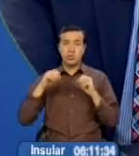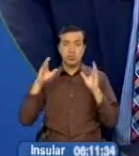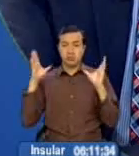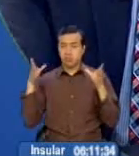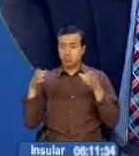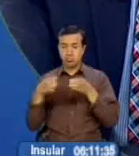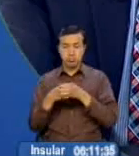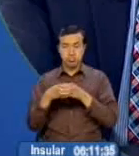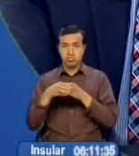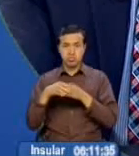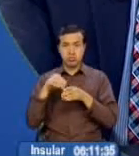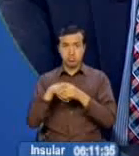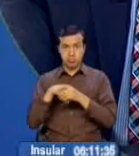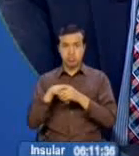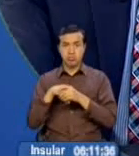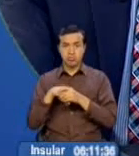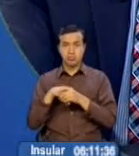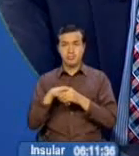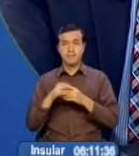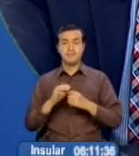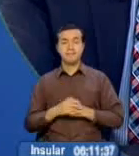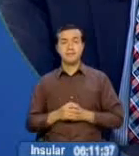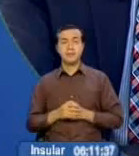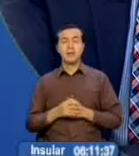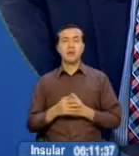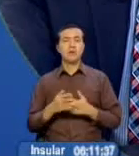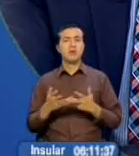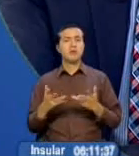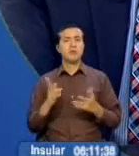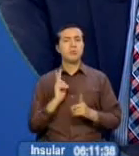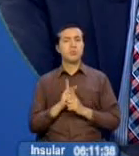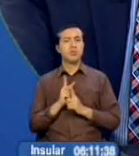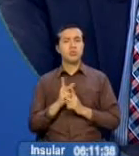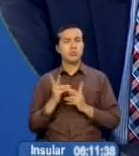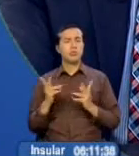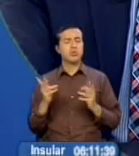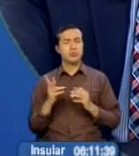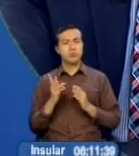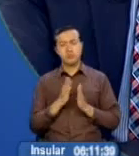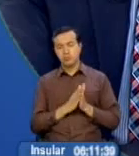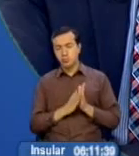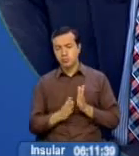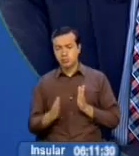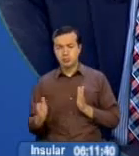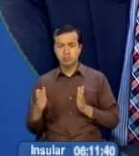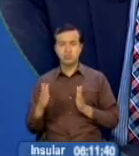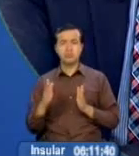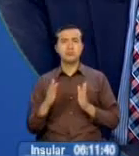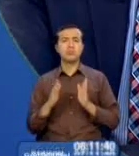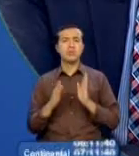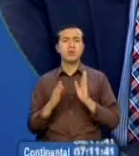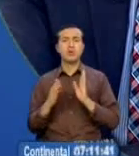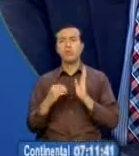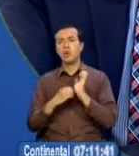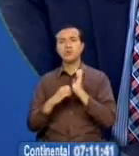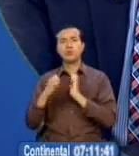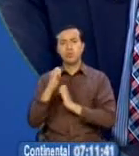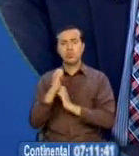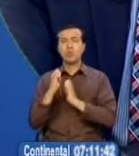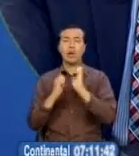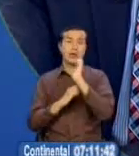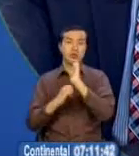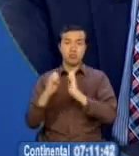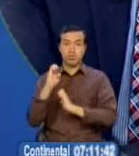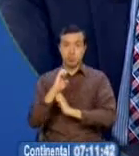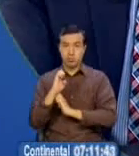centralizada de paso, ¿no? Pero que ha puesto énfasis en estos aspectos estructurales, me refiero a las estructuras,